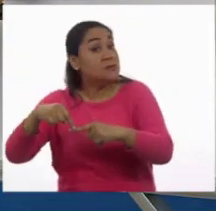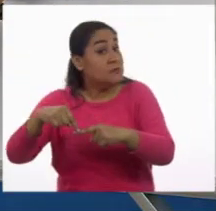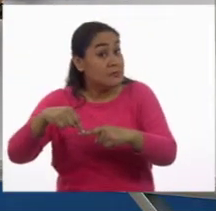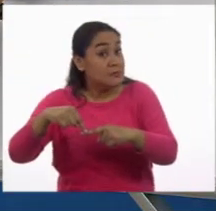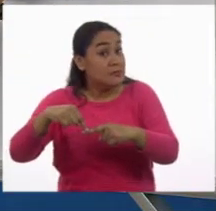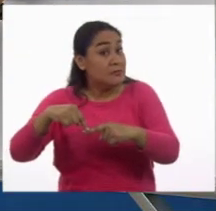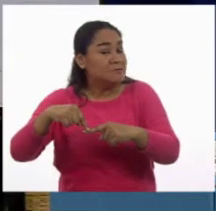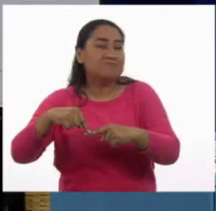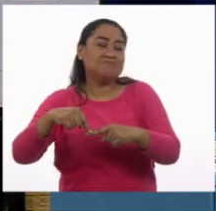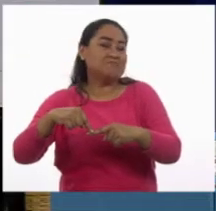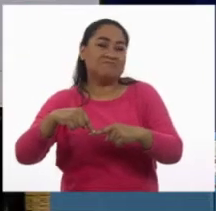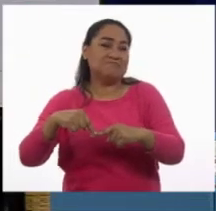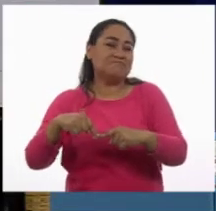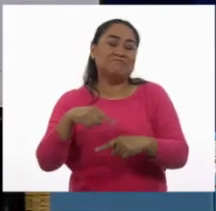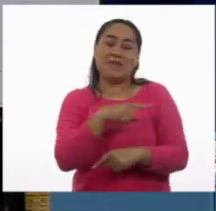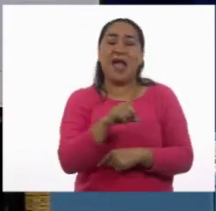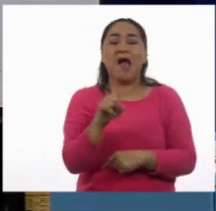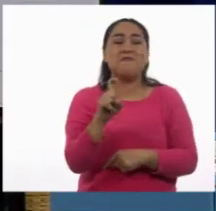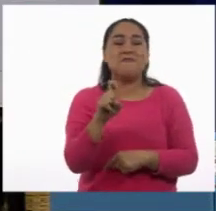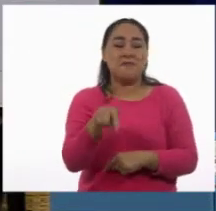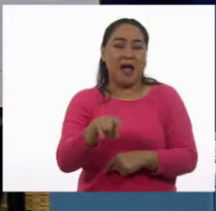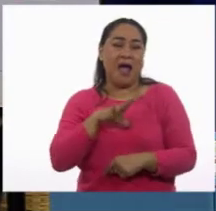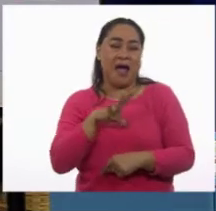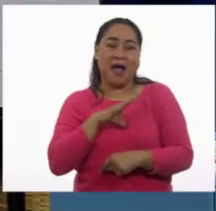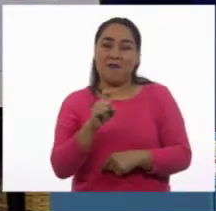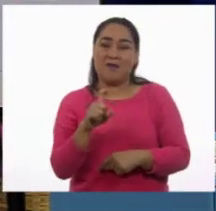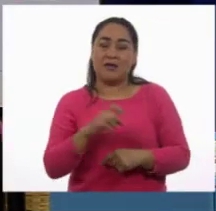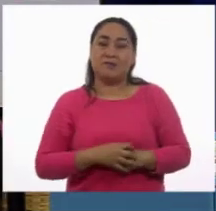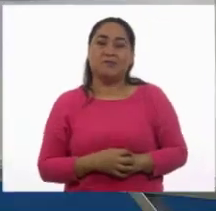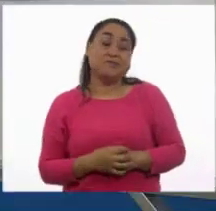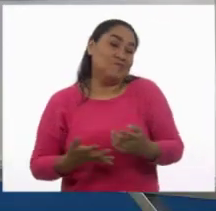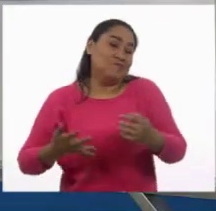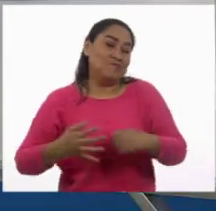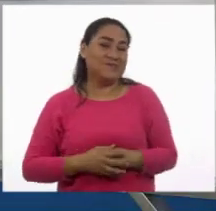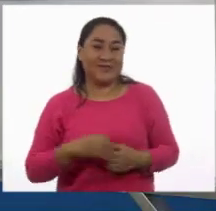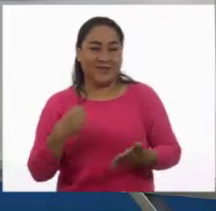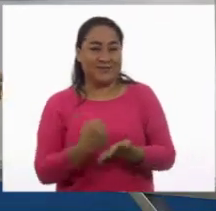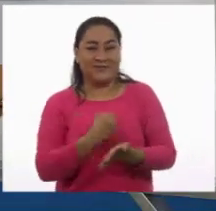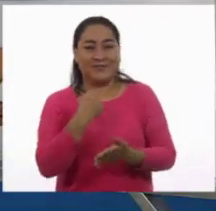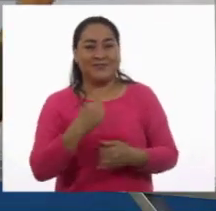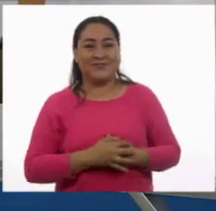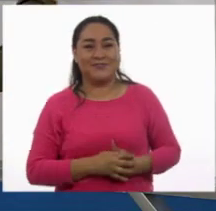8F, agua. Ash.